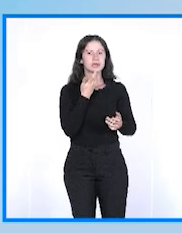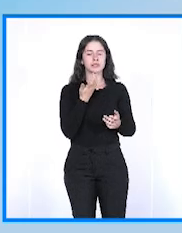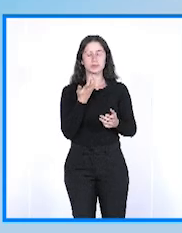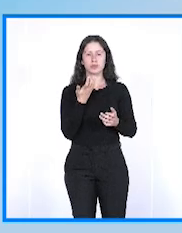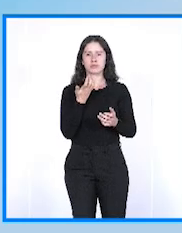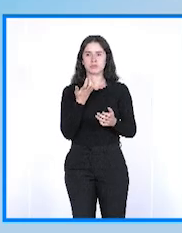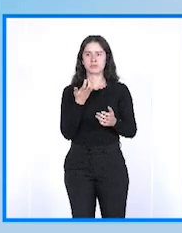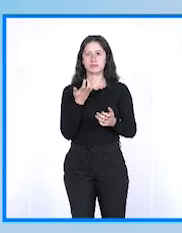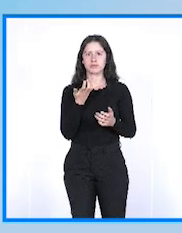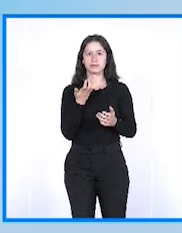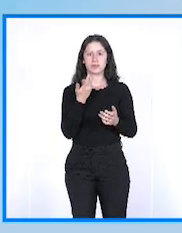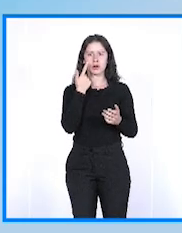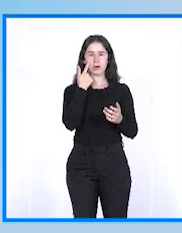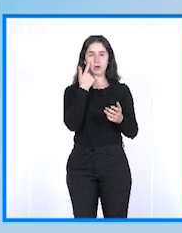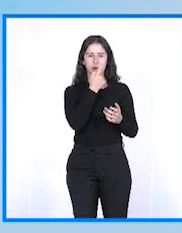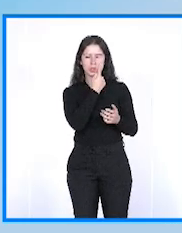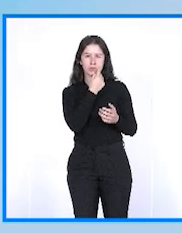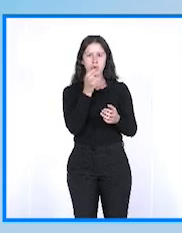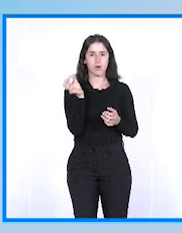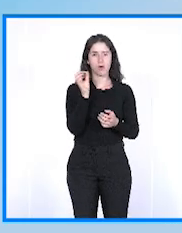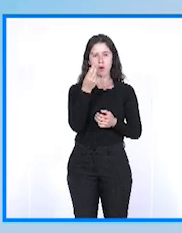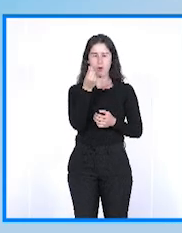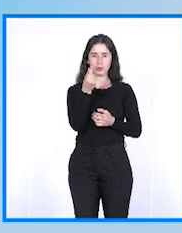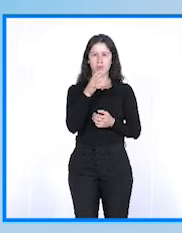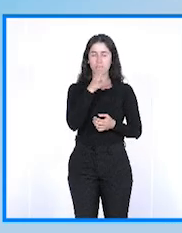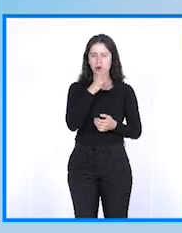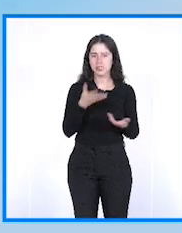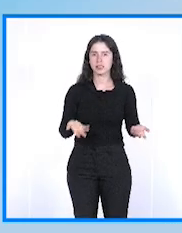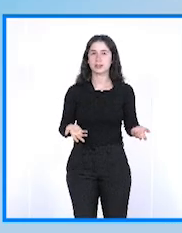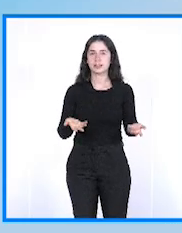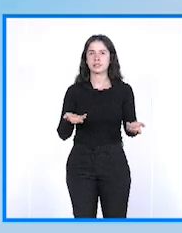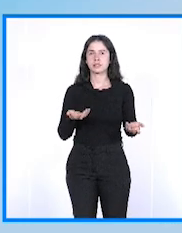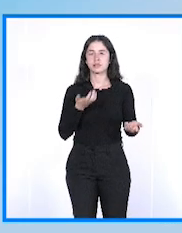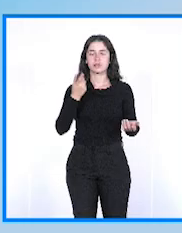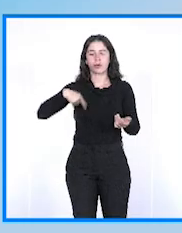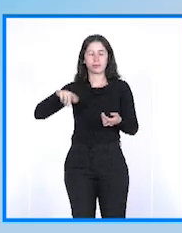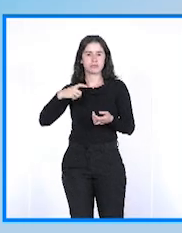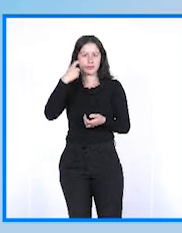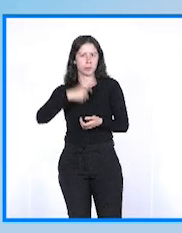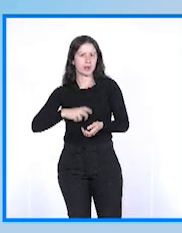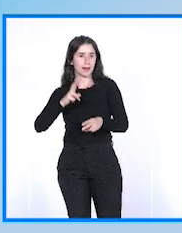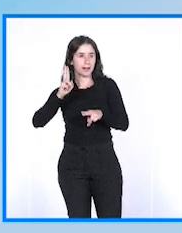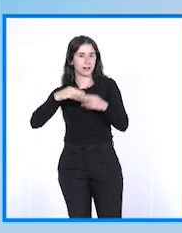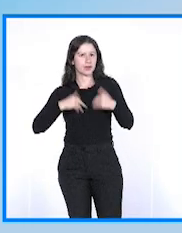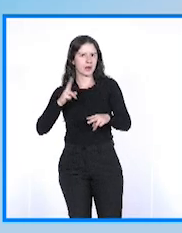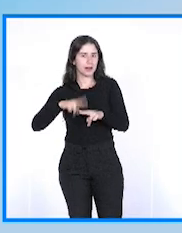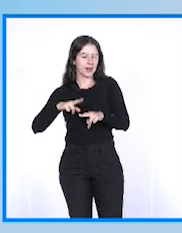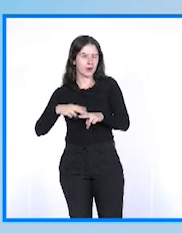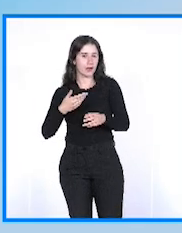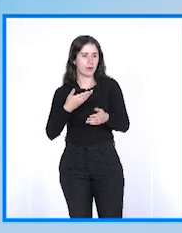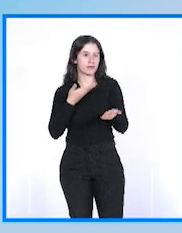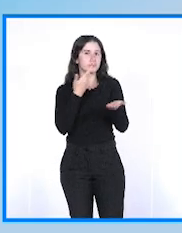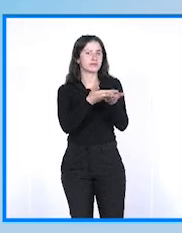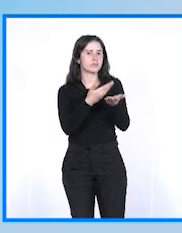estábamos buscando la justificación de los gastos no éramos los hombres de negro o mujeres de negro que íbamos allí a pedir cuentas